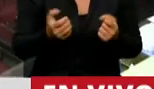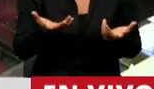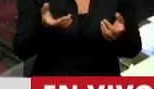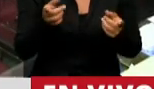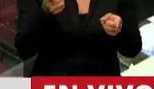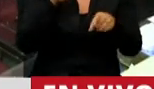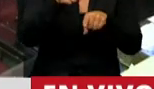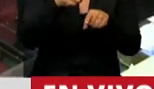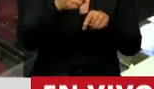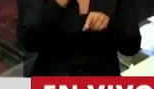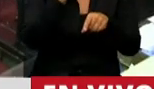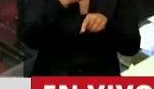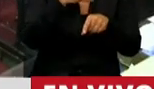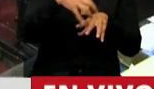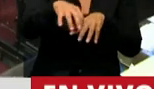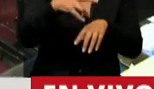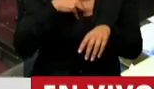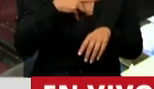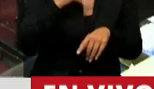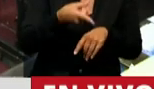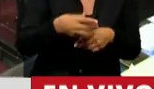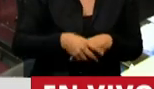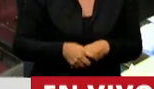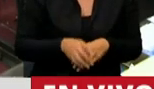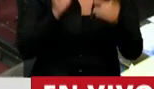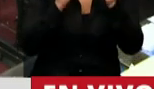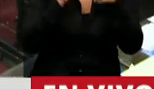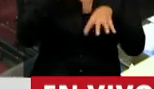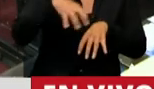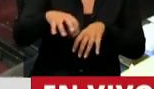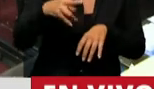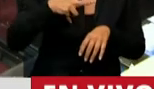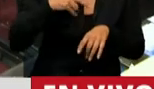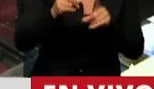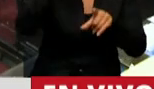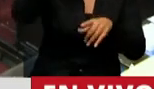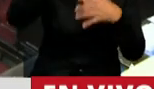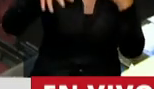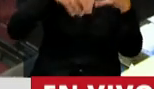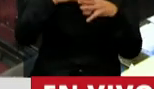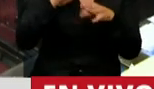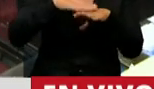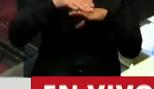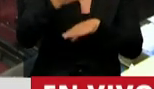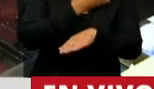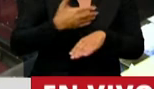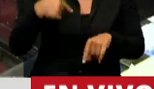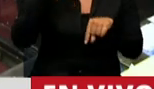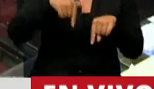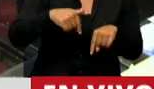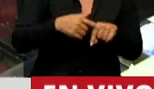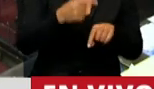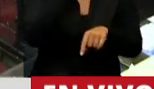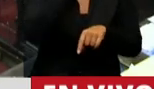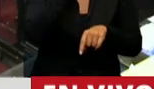sido de la mano del sector privado. Y ese sector privado es el que se ha visto confundido con este gobierno, por ejemplo, cuando se detuvo